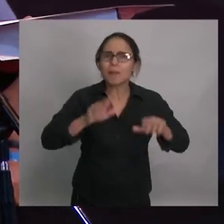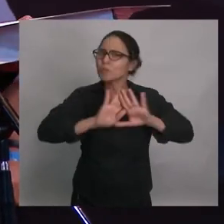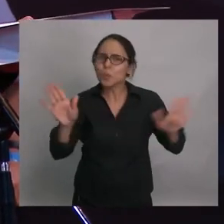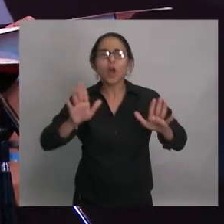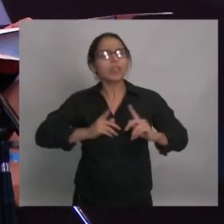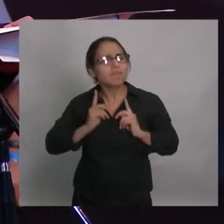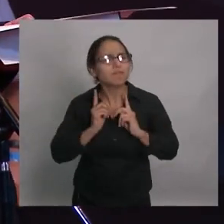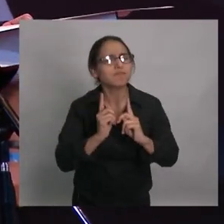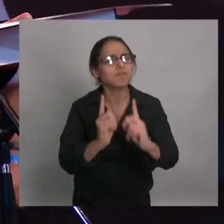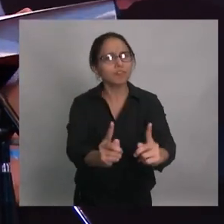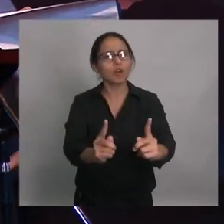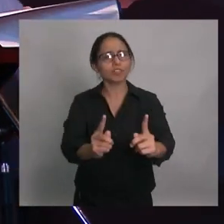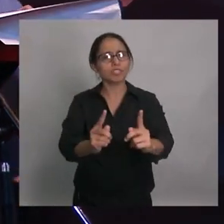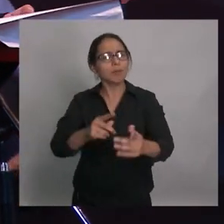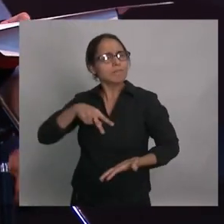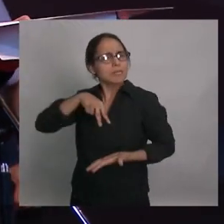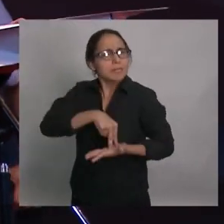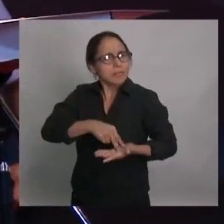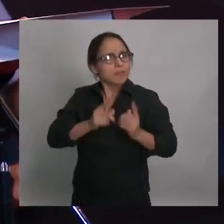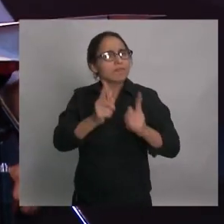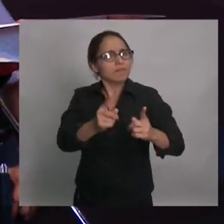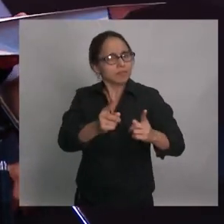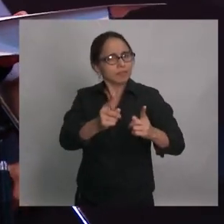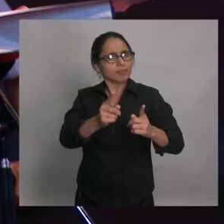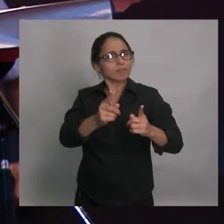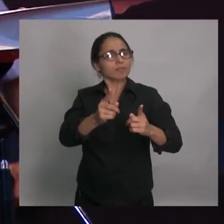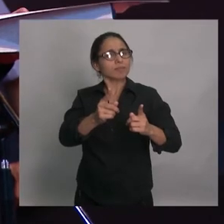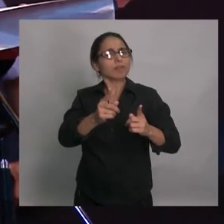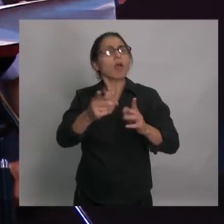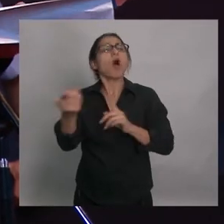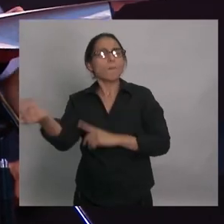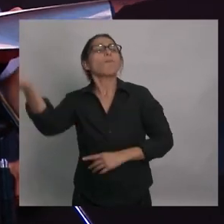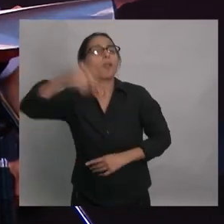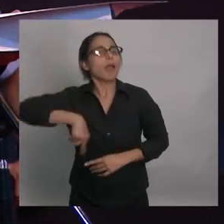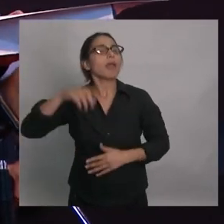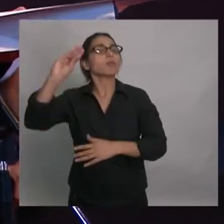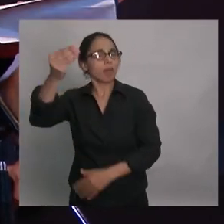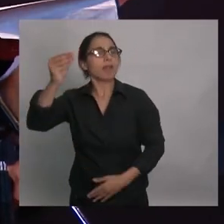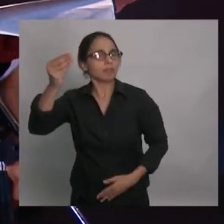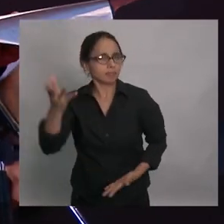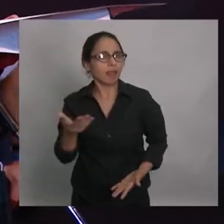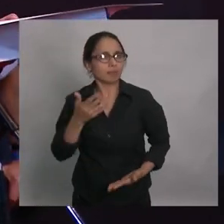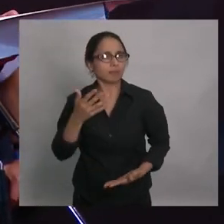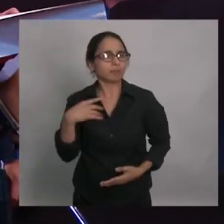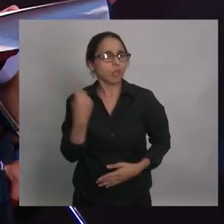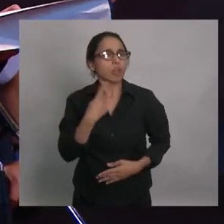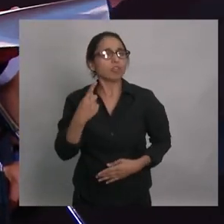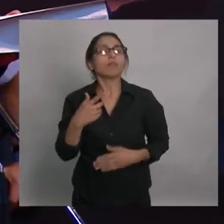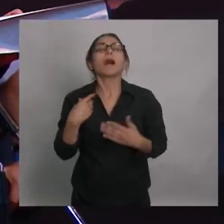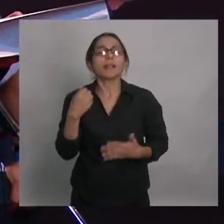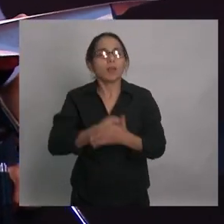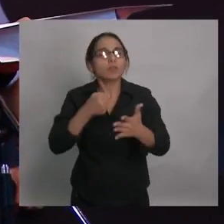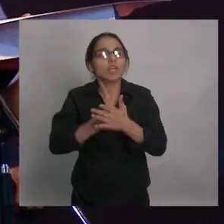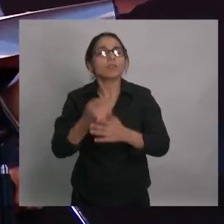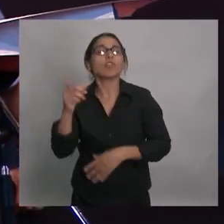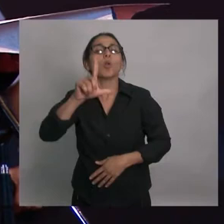construimos el futuro volveremos a brasil lo veremos porque lula vuelva y continuamos